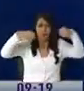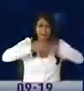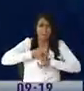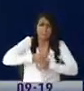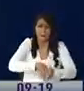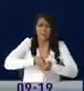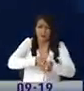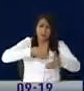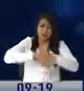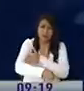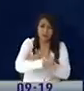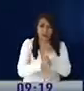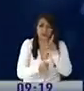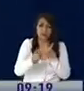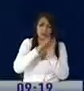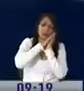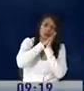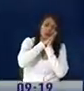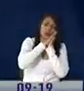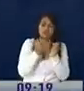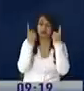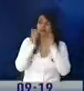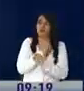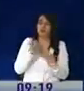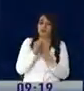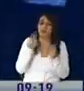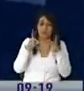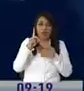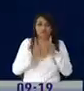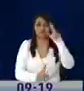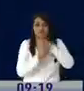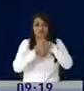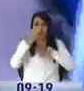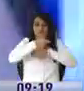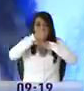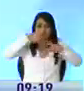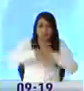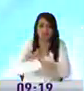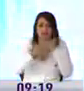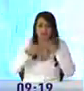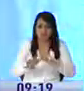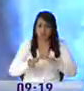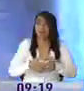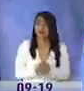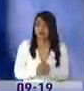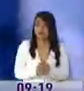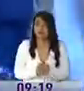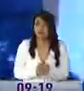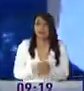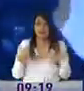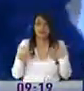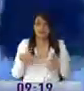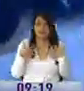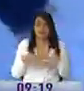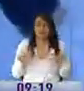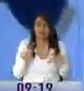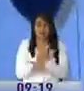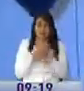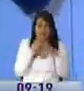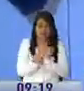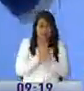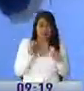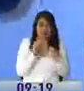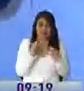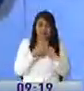sospechosos estaban dormidos y antes que se despierta en la autoridad le sorprendió en lo que para muchos se convirtió en la peor pesadilla pero no